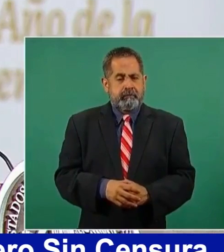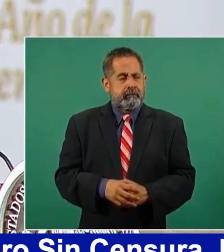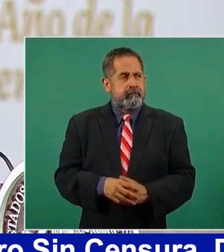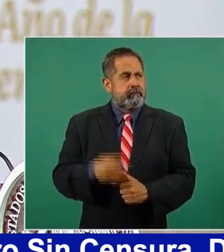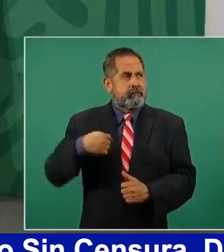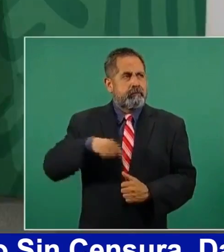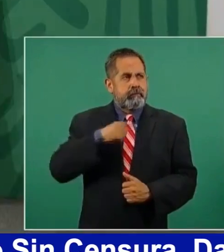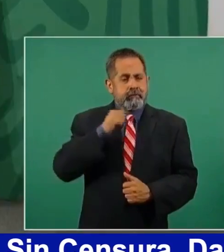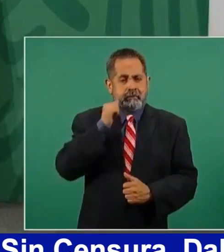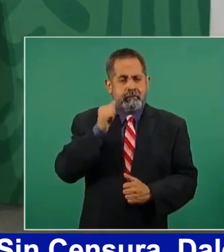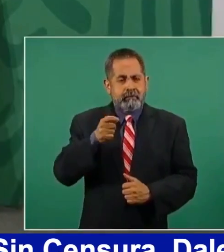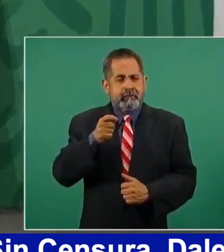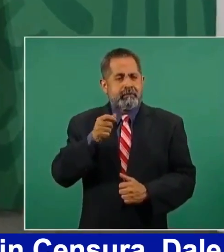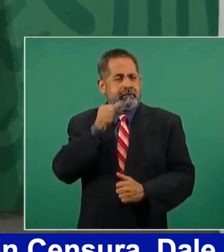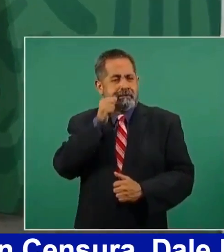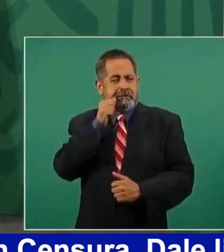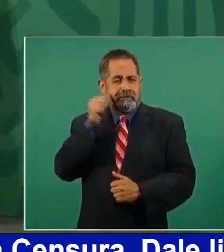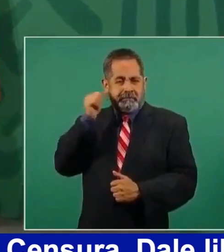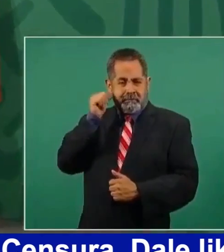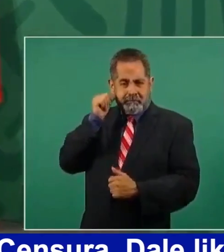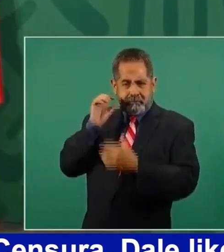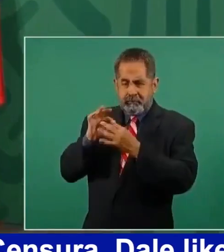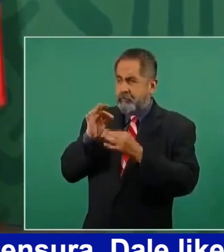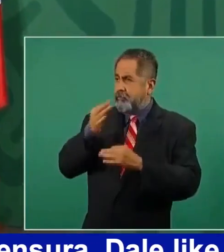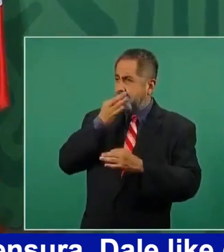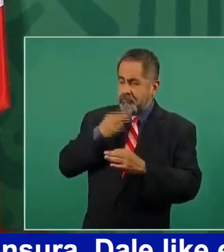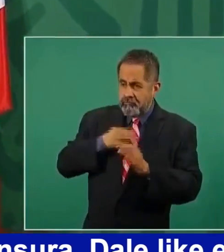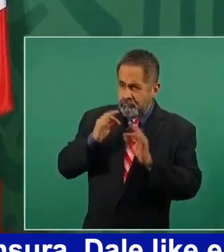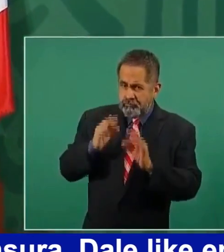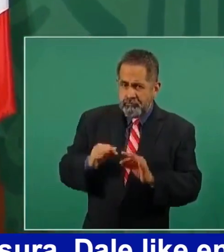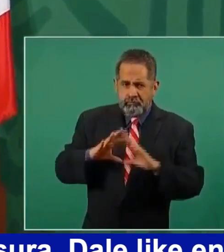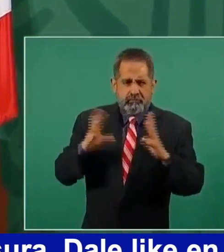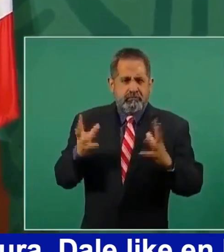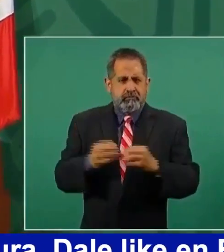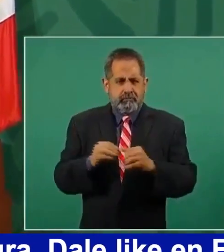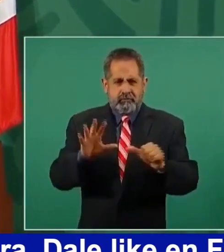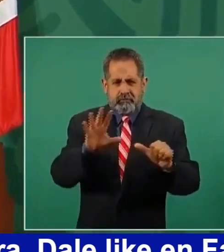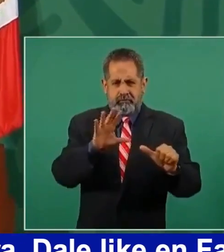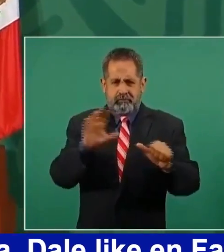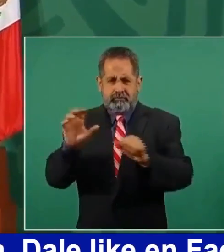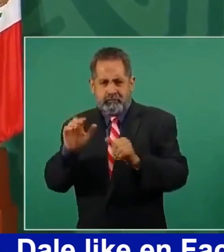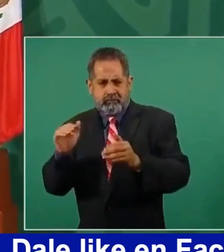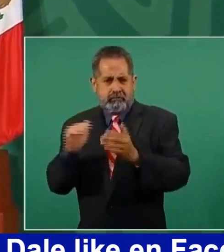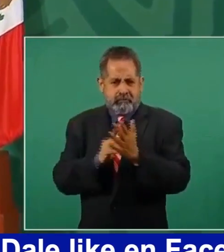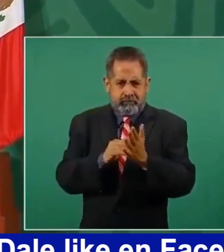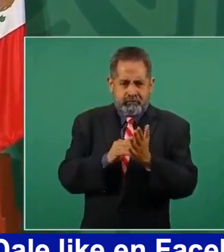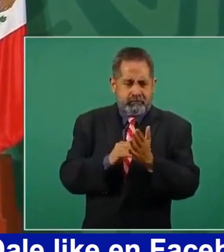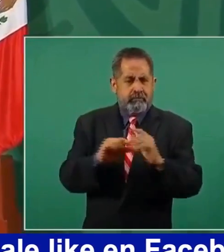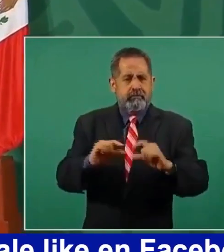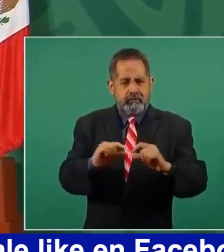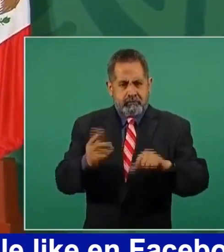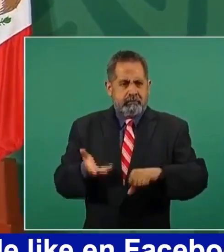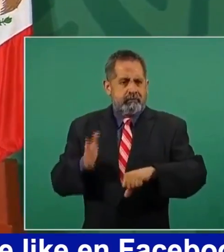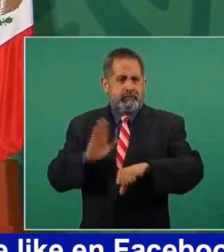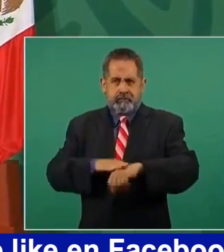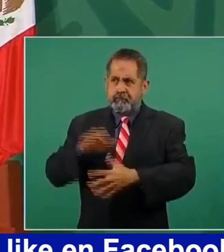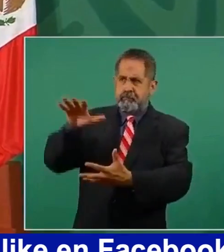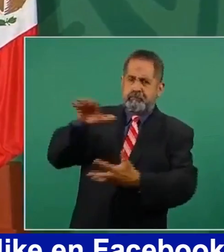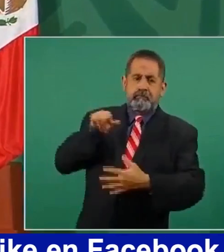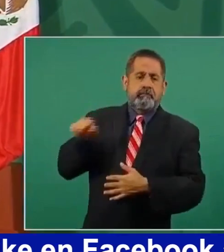ayer nos confirman que tenemos 600 mil vacunas más de